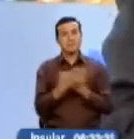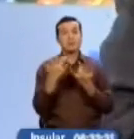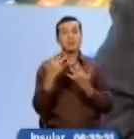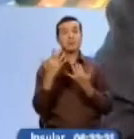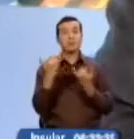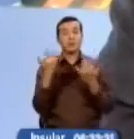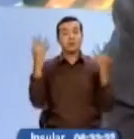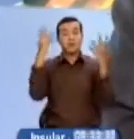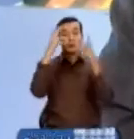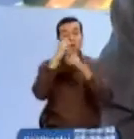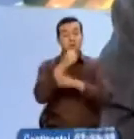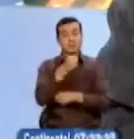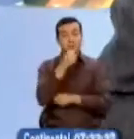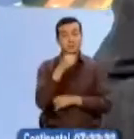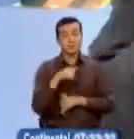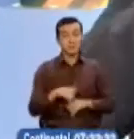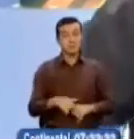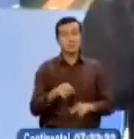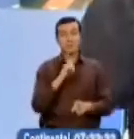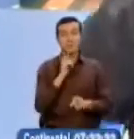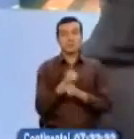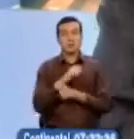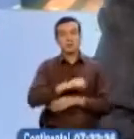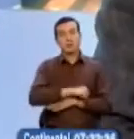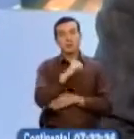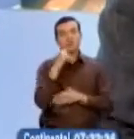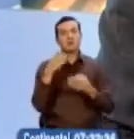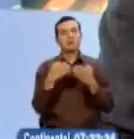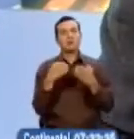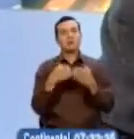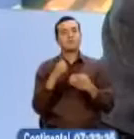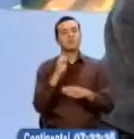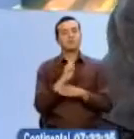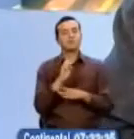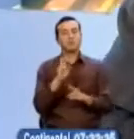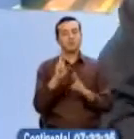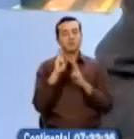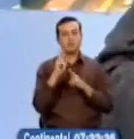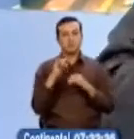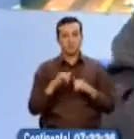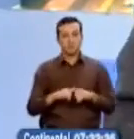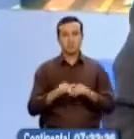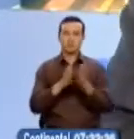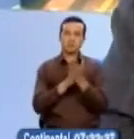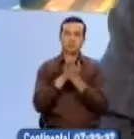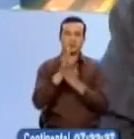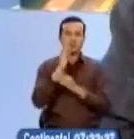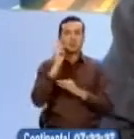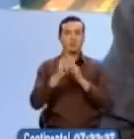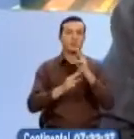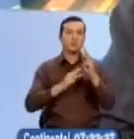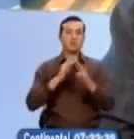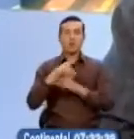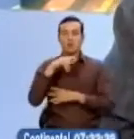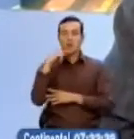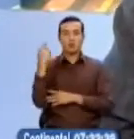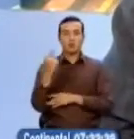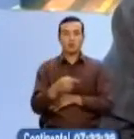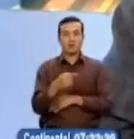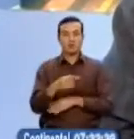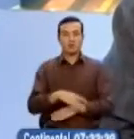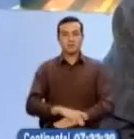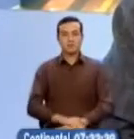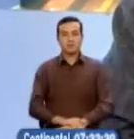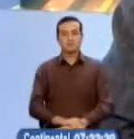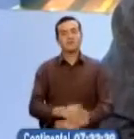espero esta noche en pulso política y por cierto que gane la selección de ecuador y que sigamos rumbo al mundial de rusia